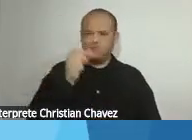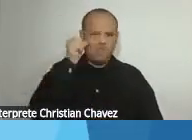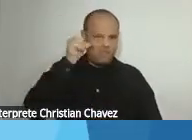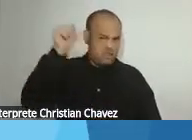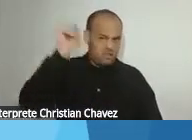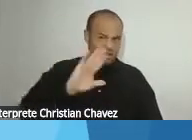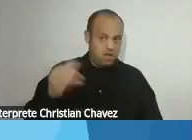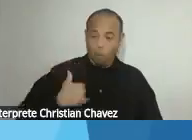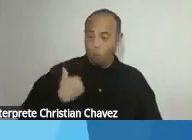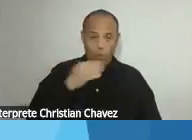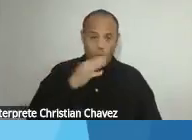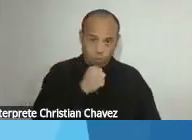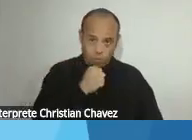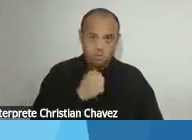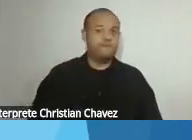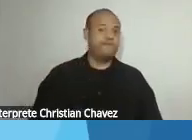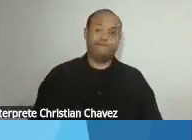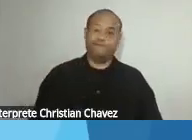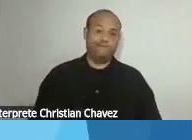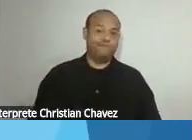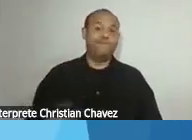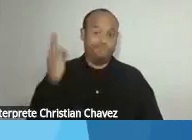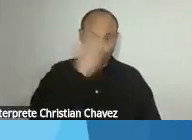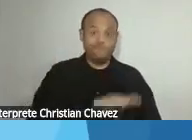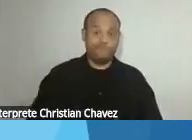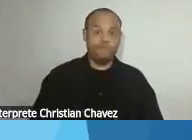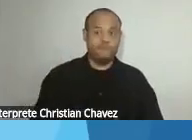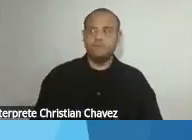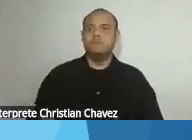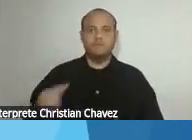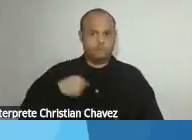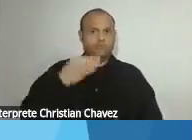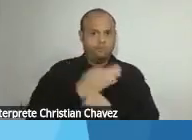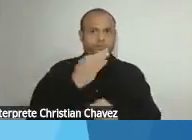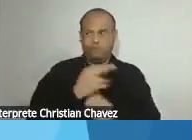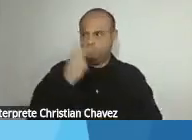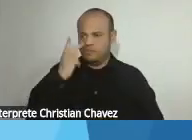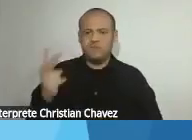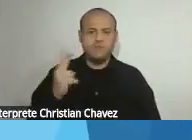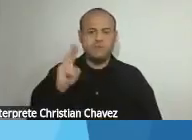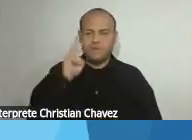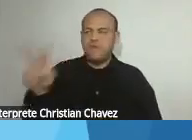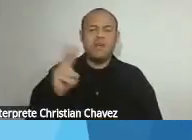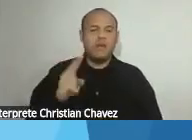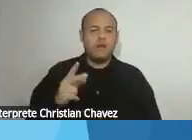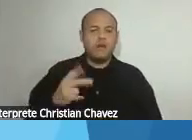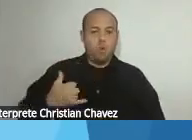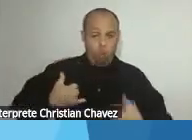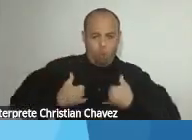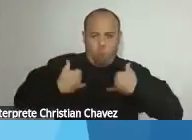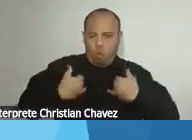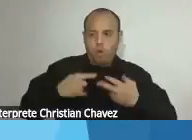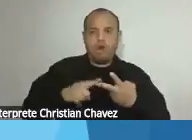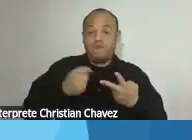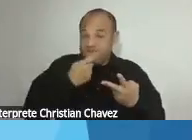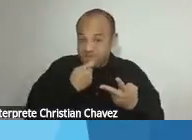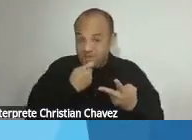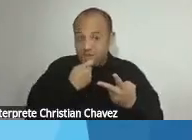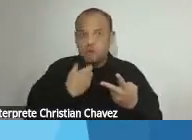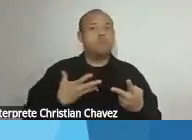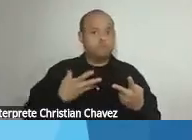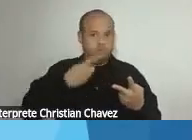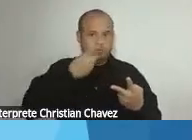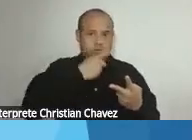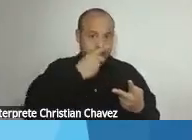la actualidad vemos diabetes tipo 2 en los infantes, sí, en edad pediátrica. Vemos diabetes tipo 2